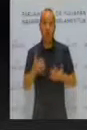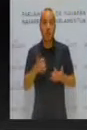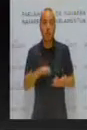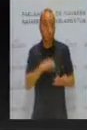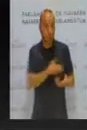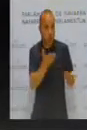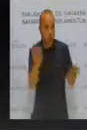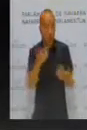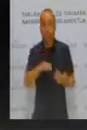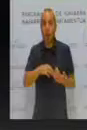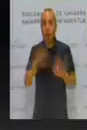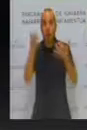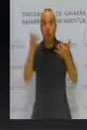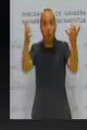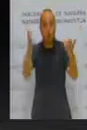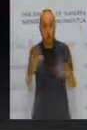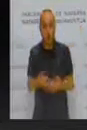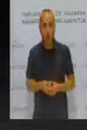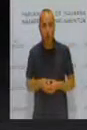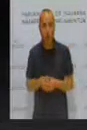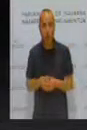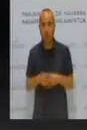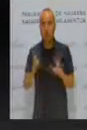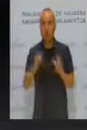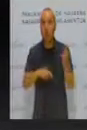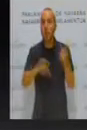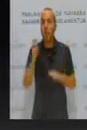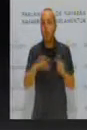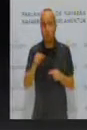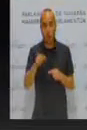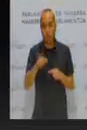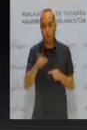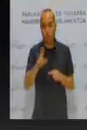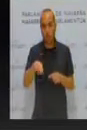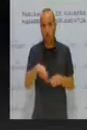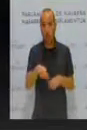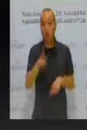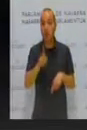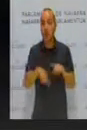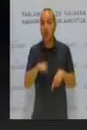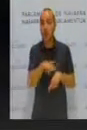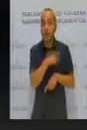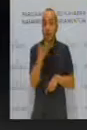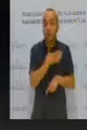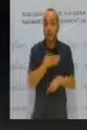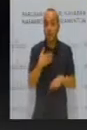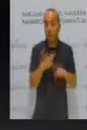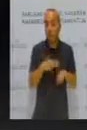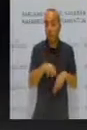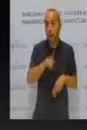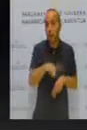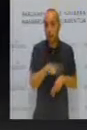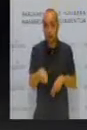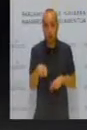cuestión de presupuestos, sino fundamentalmente de voluntad política a la hora de establecer